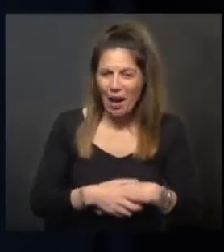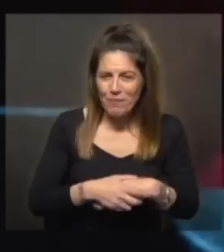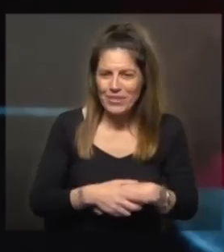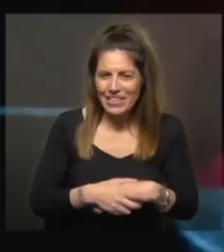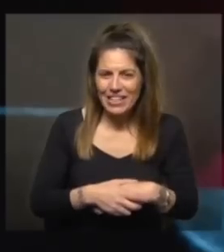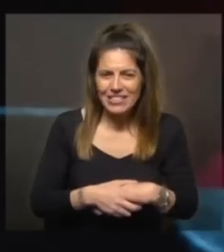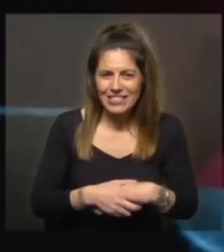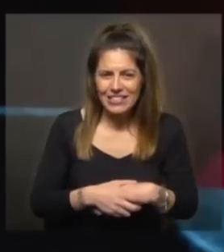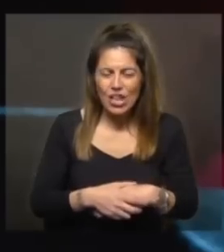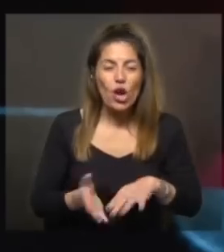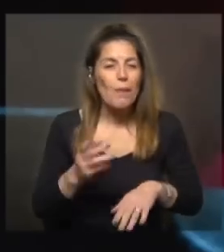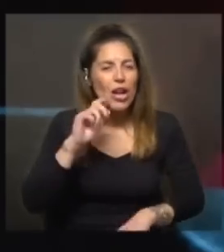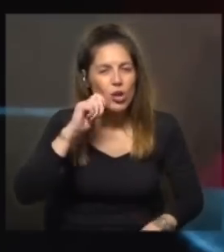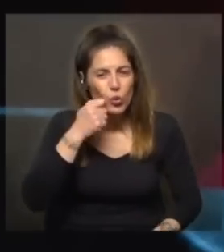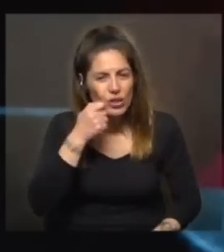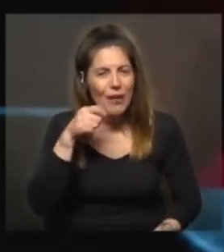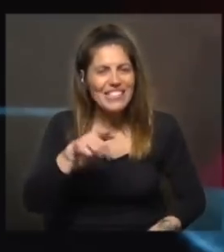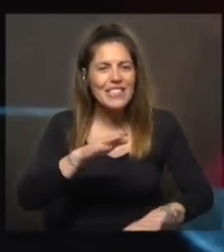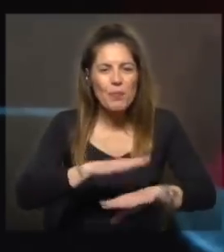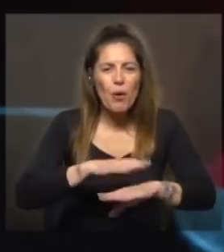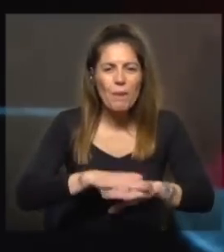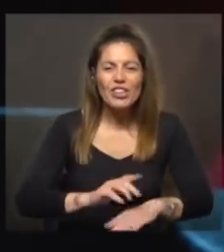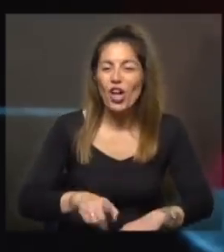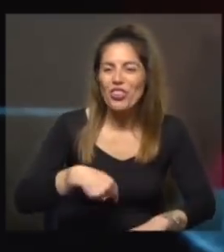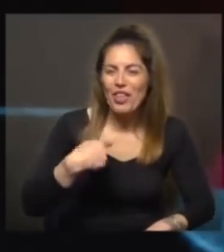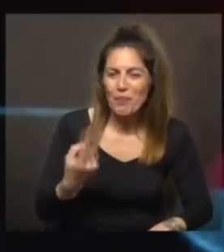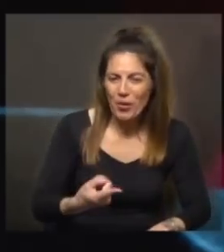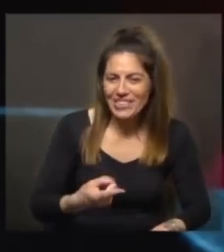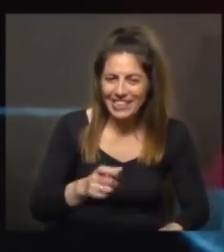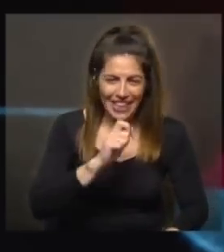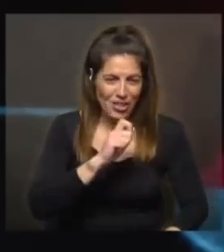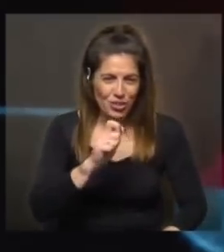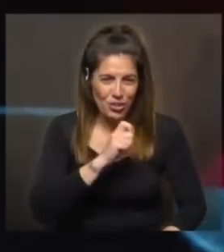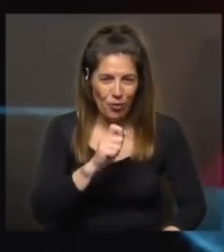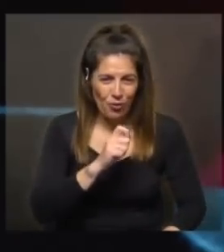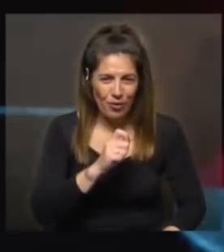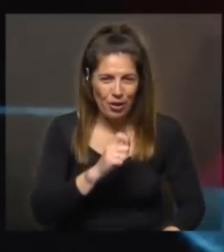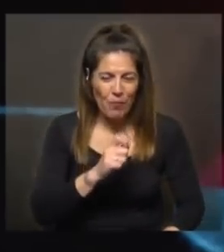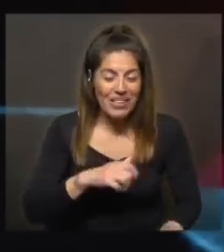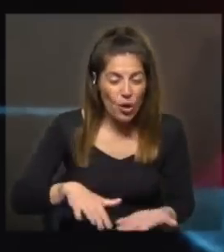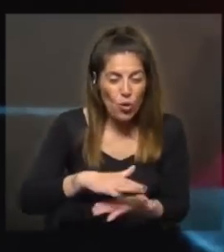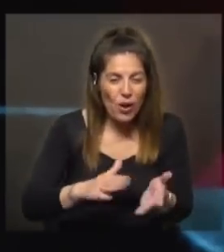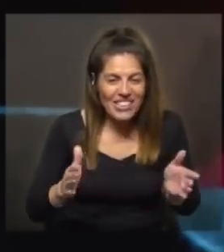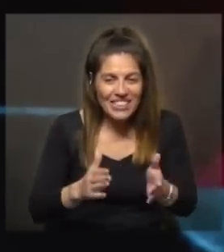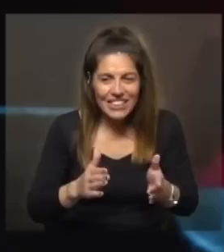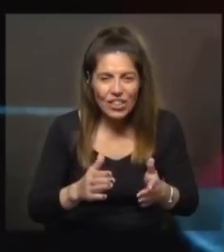lo que más nos gustaba Era ese momento posterior al show que quedas Por más que se molestó chico y todo cada show es un show